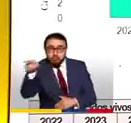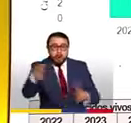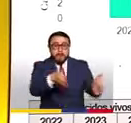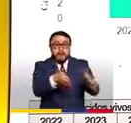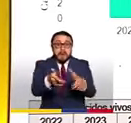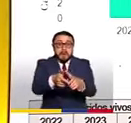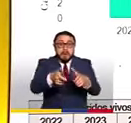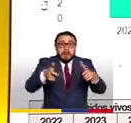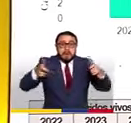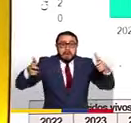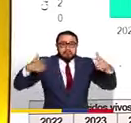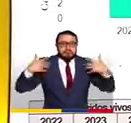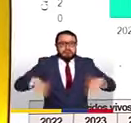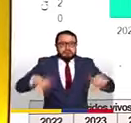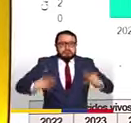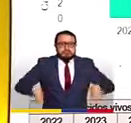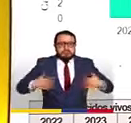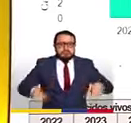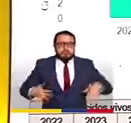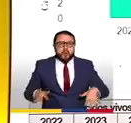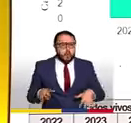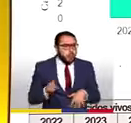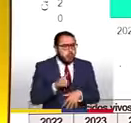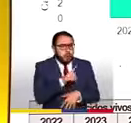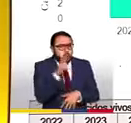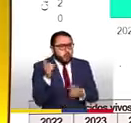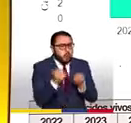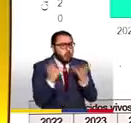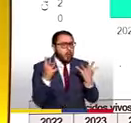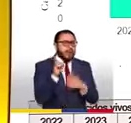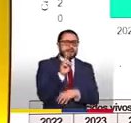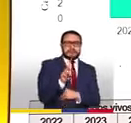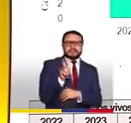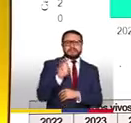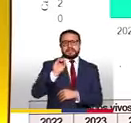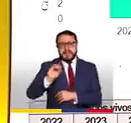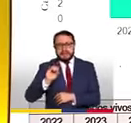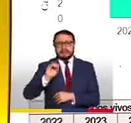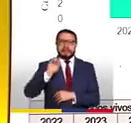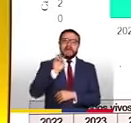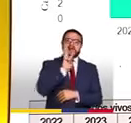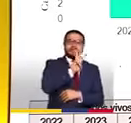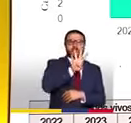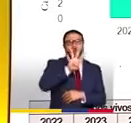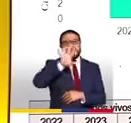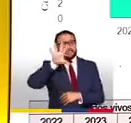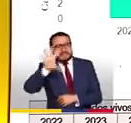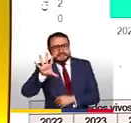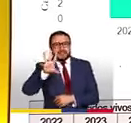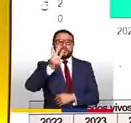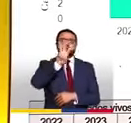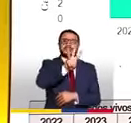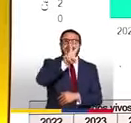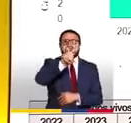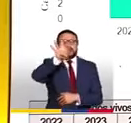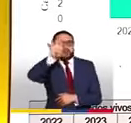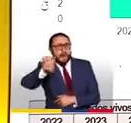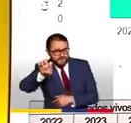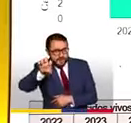grande. Está en 370, 345,